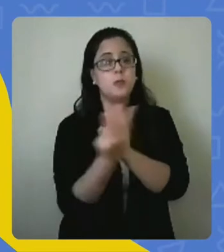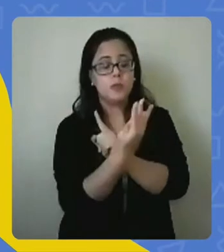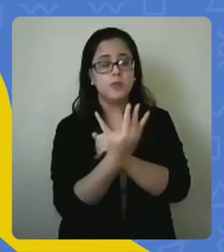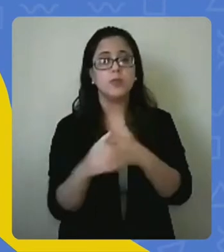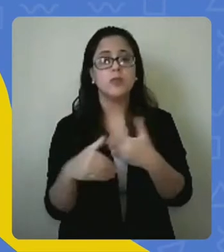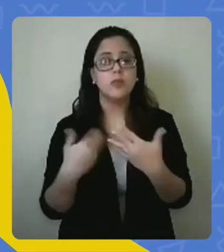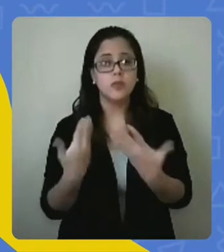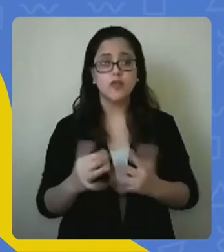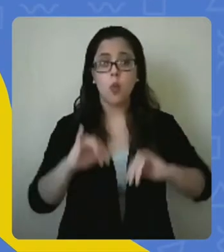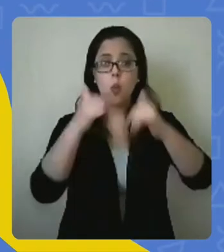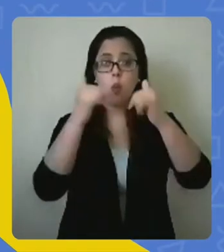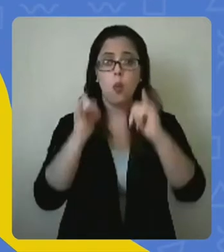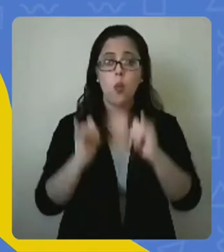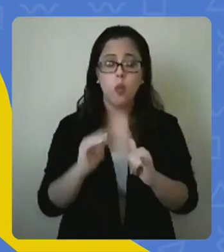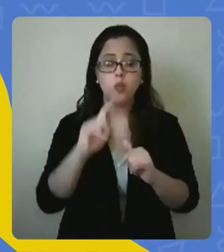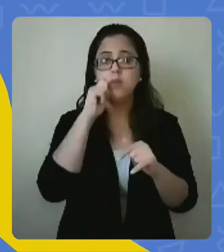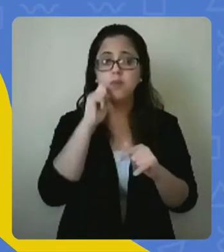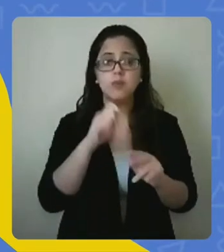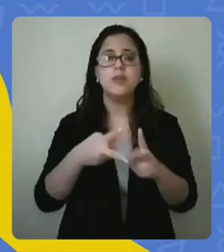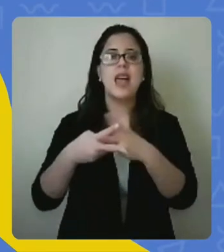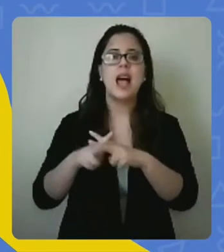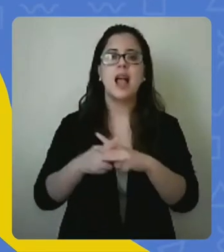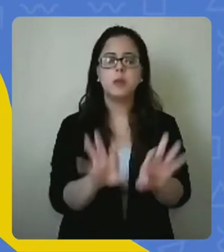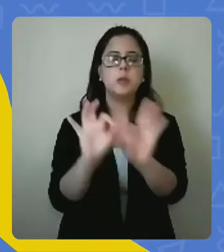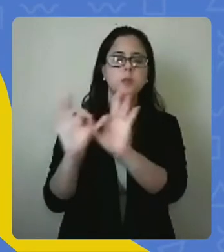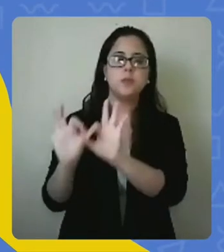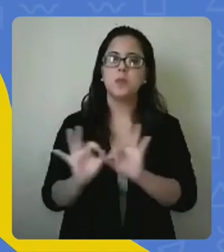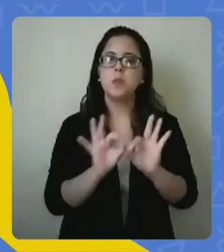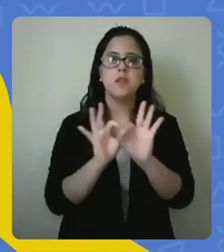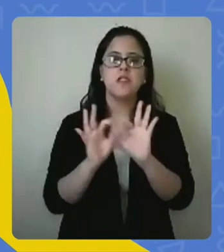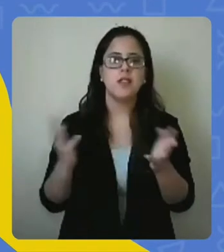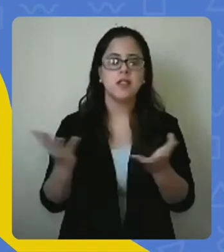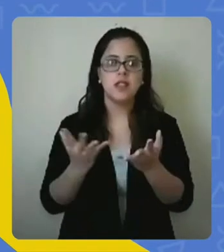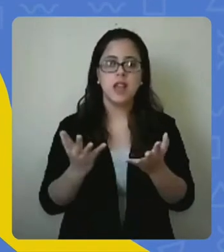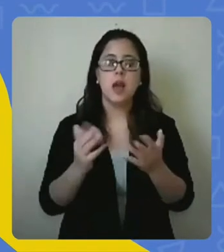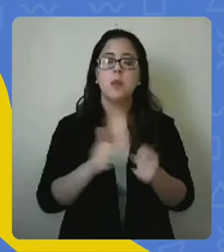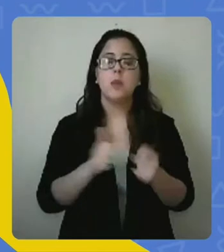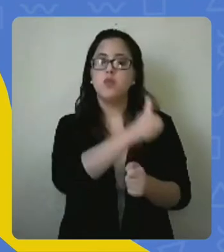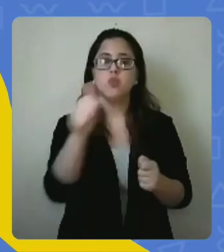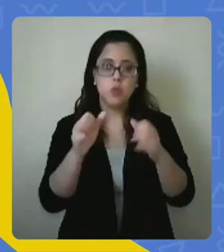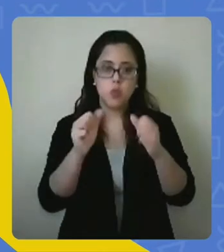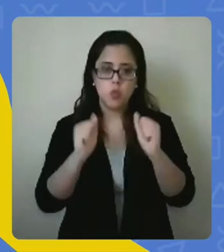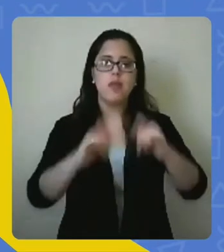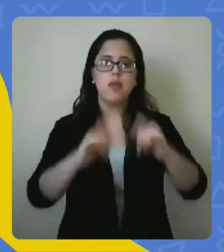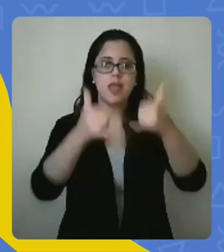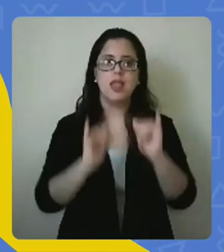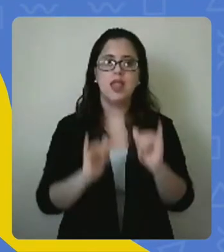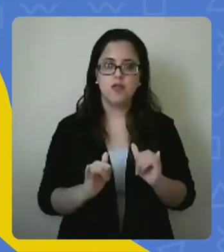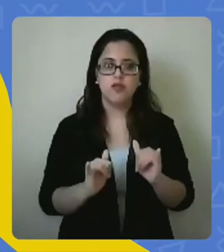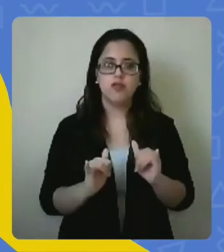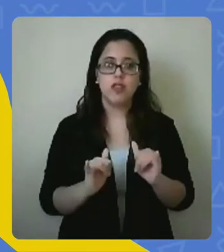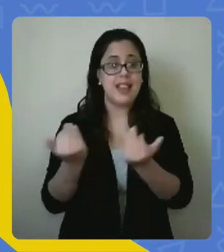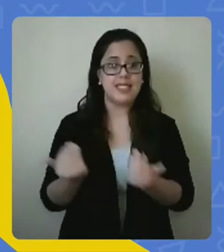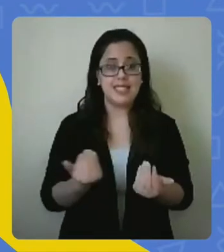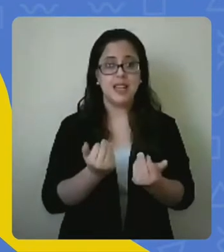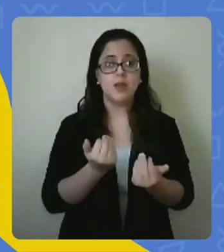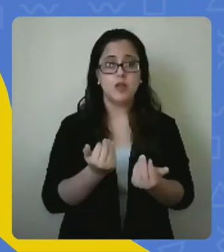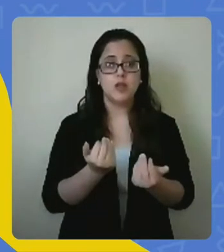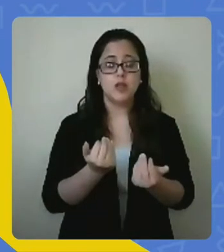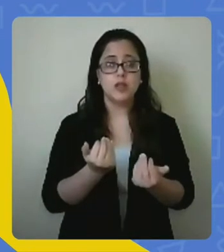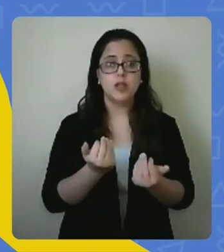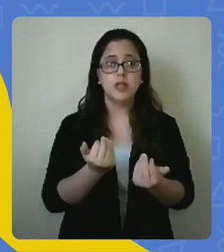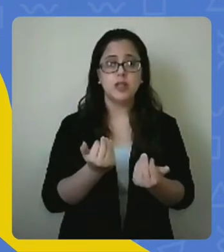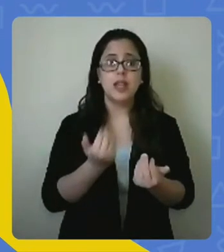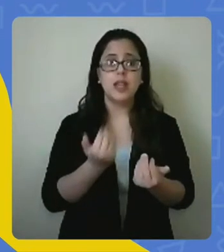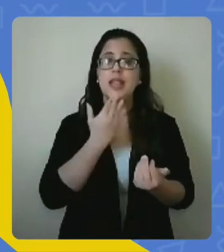juego es una magnífica herramienta para que todos podamos pasarlo bien. Ya necesitamos instancias para